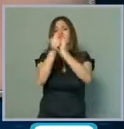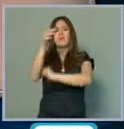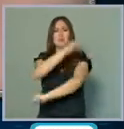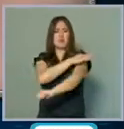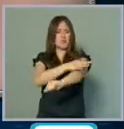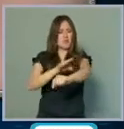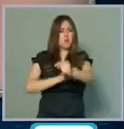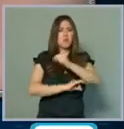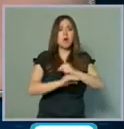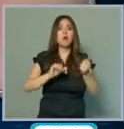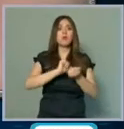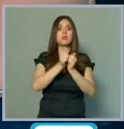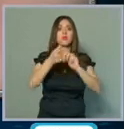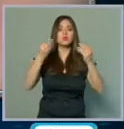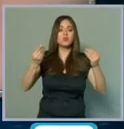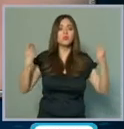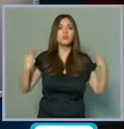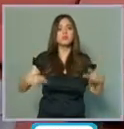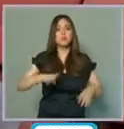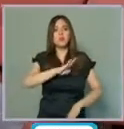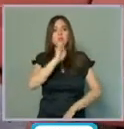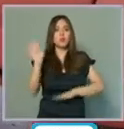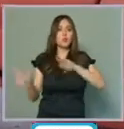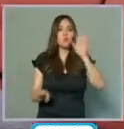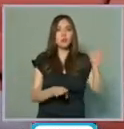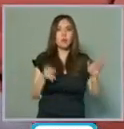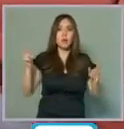una mortandad. Entonces, Wow. casi no bajaban.